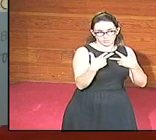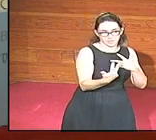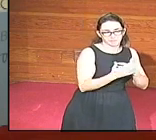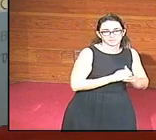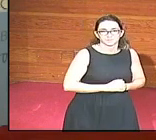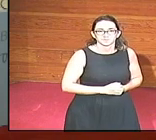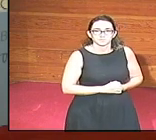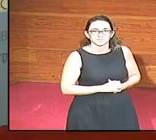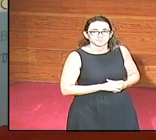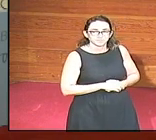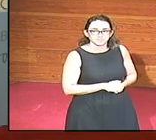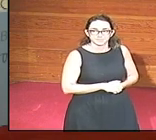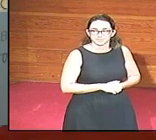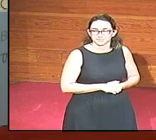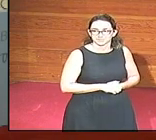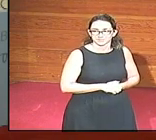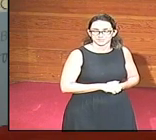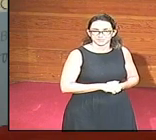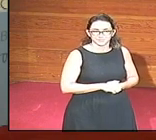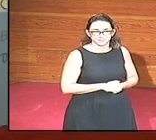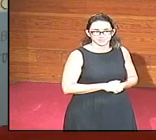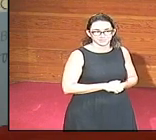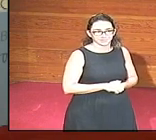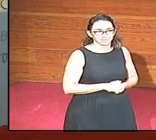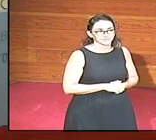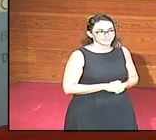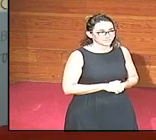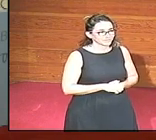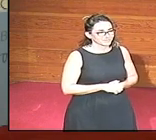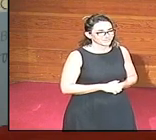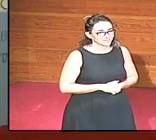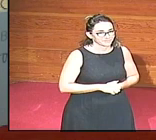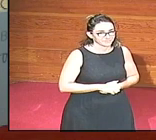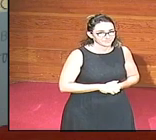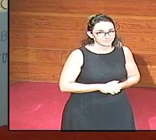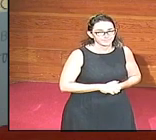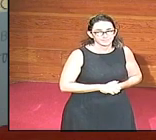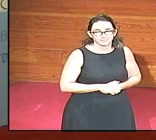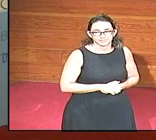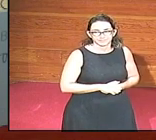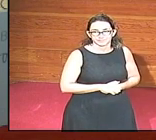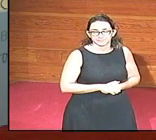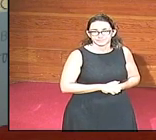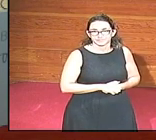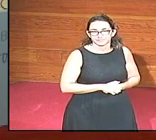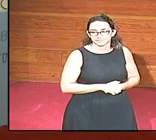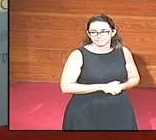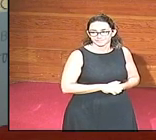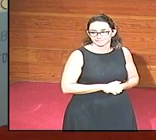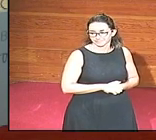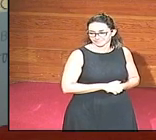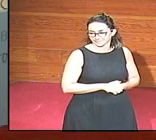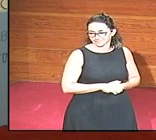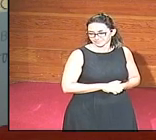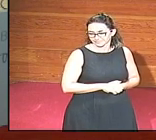ruso-ukraniana, 2014 gaur egun, hitzaldi entzuteko aukera izango dugu Manu Bravo prentsa argazkilariaren eskutik. Manu